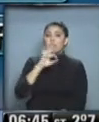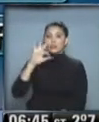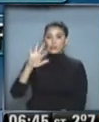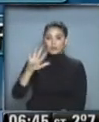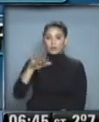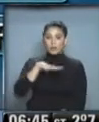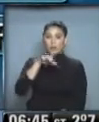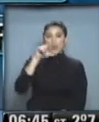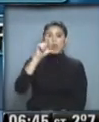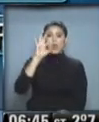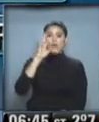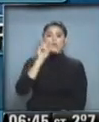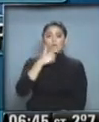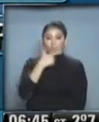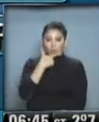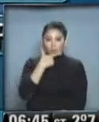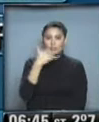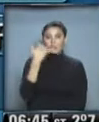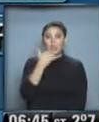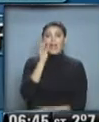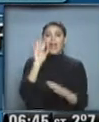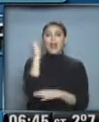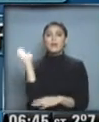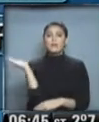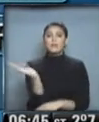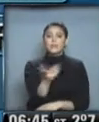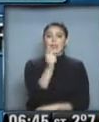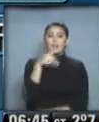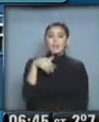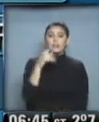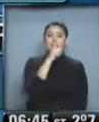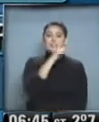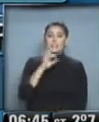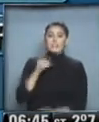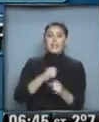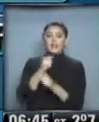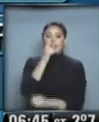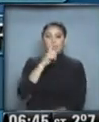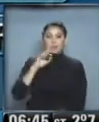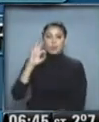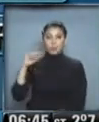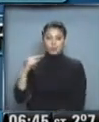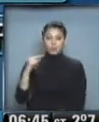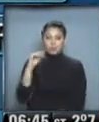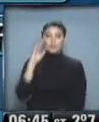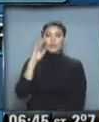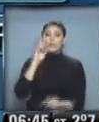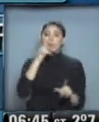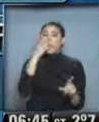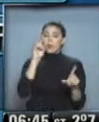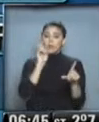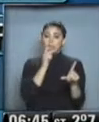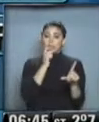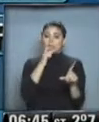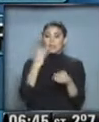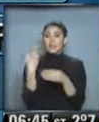Lobos, se está realizando poda de árboles, kilómetro 100 al 101.500. Por último, para quienes tengan que cruzar